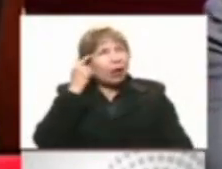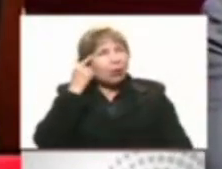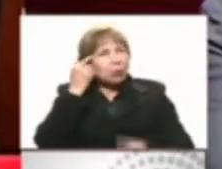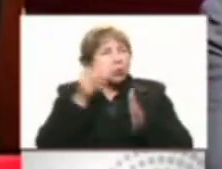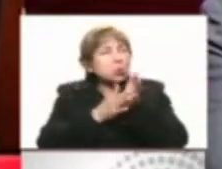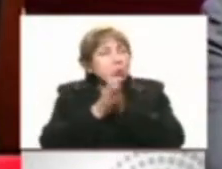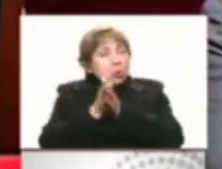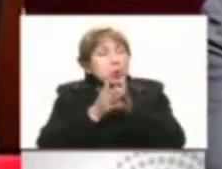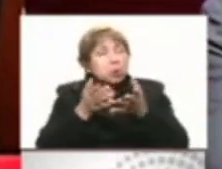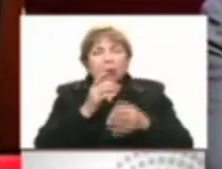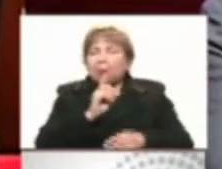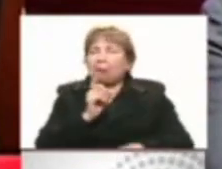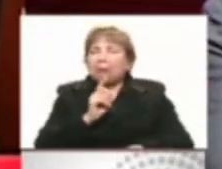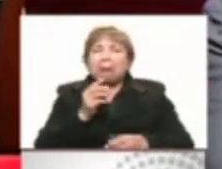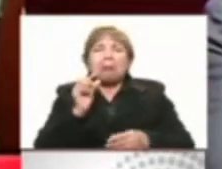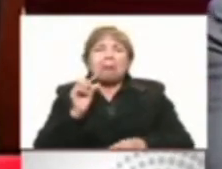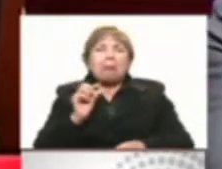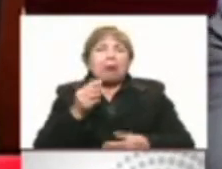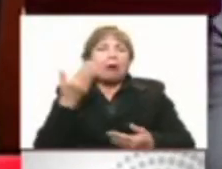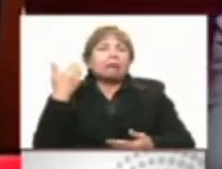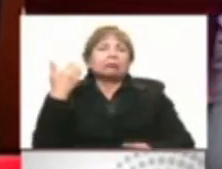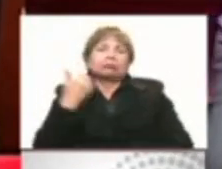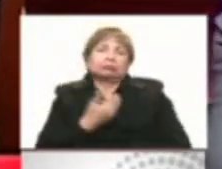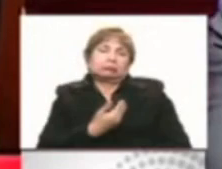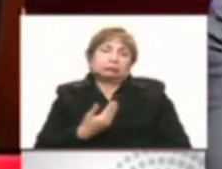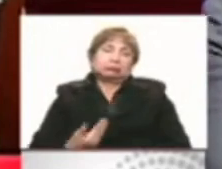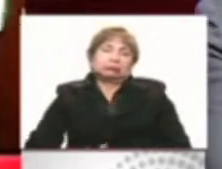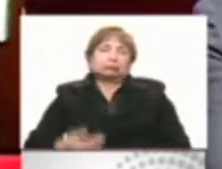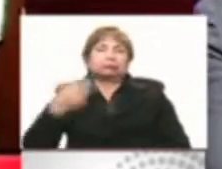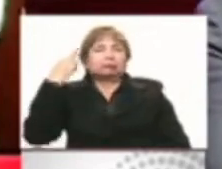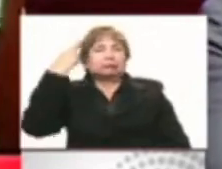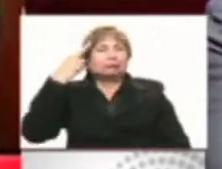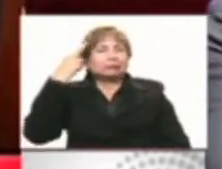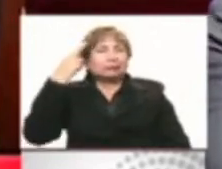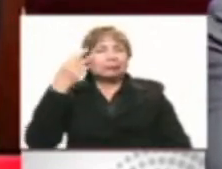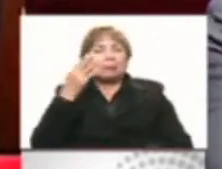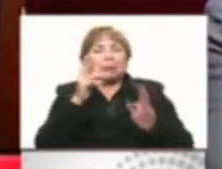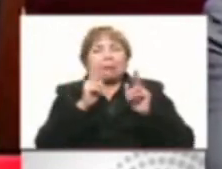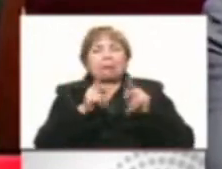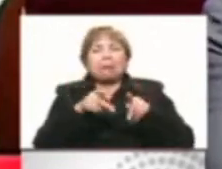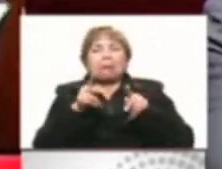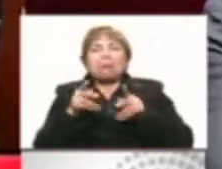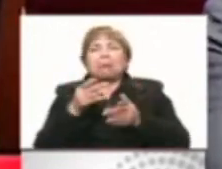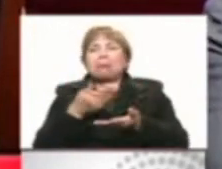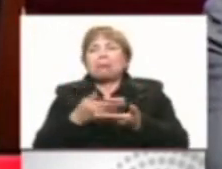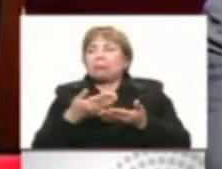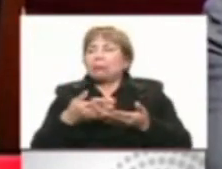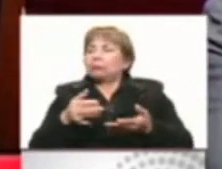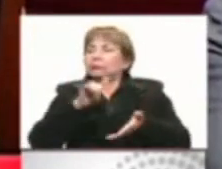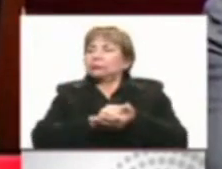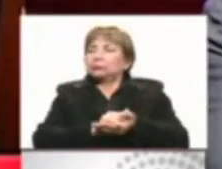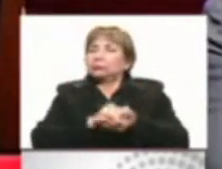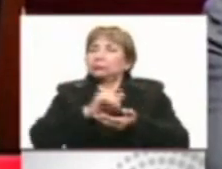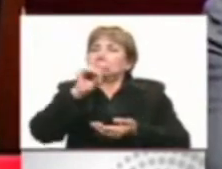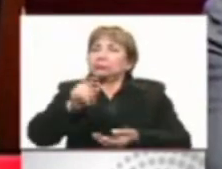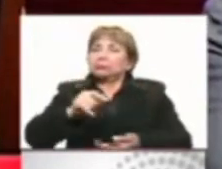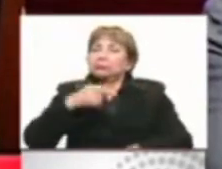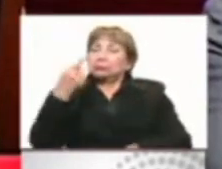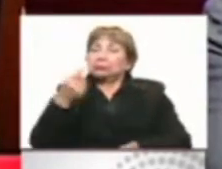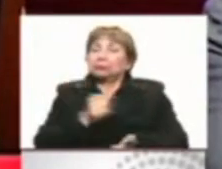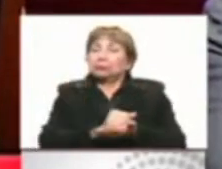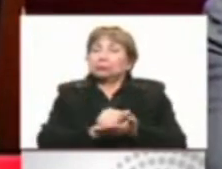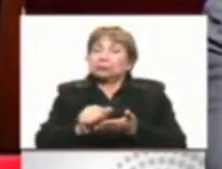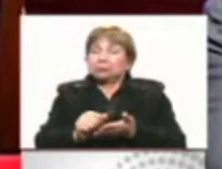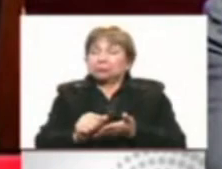pensaba. Son las medidas que han tomado los anteriores gobiernos y que por eso en el plan propuesto se plantea que en el próximo mes mejoraremos